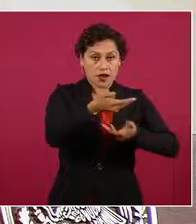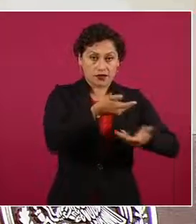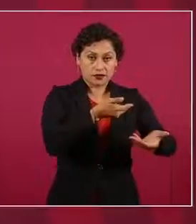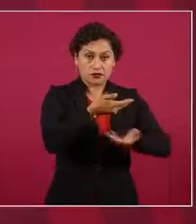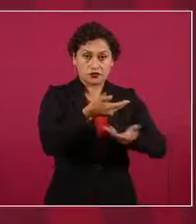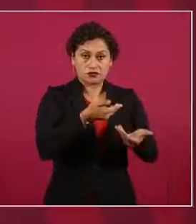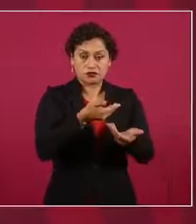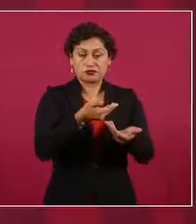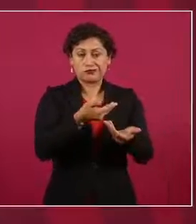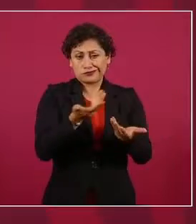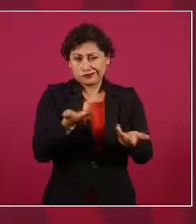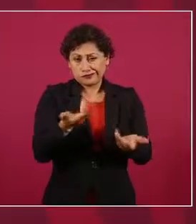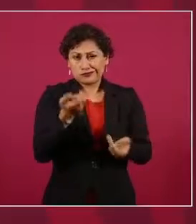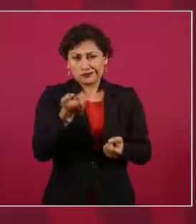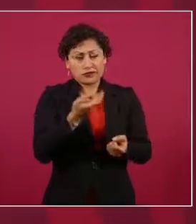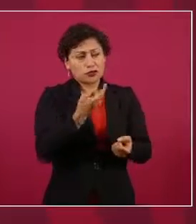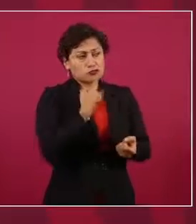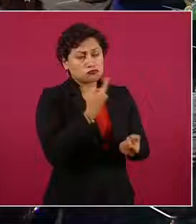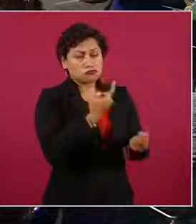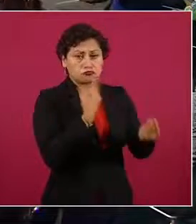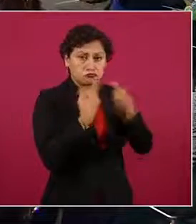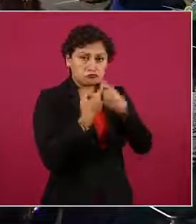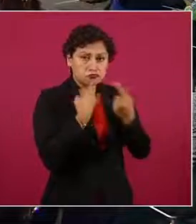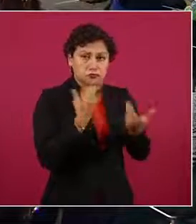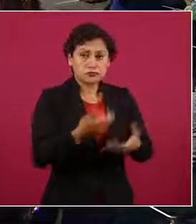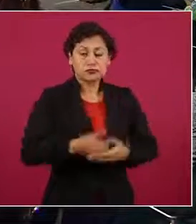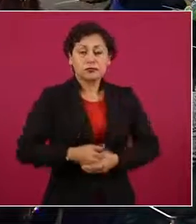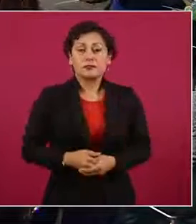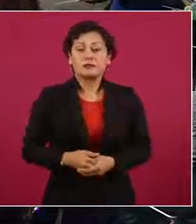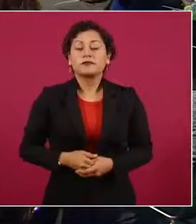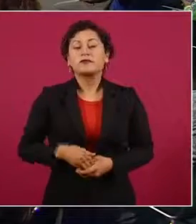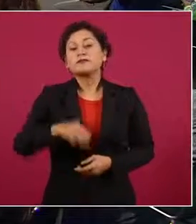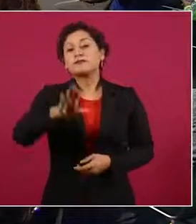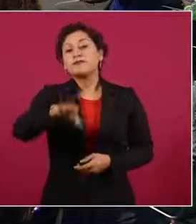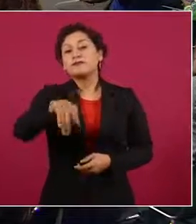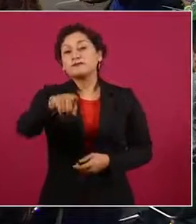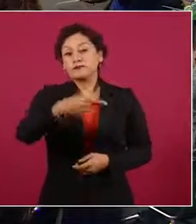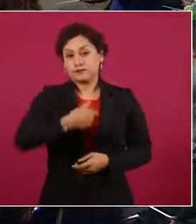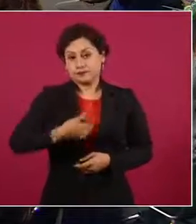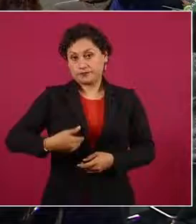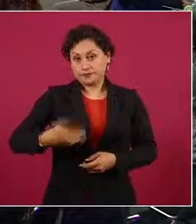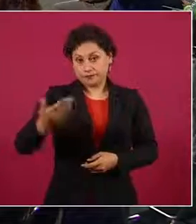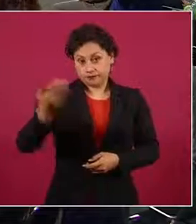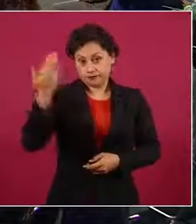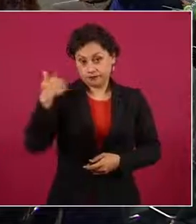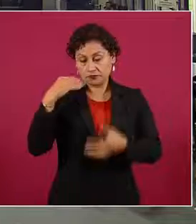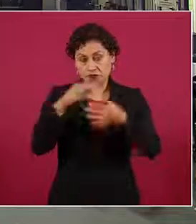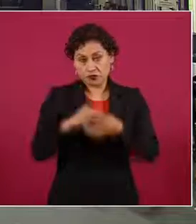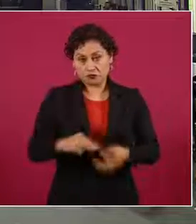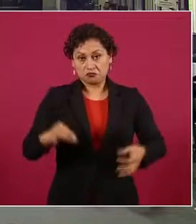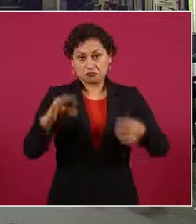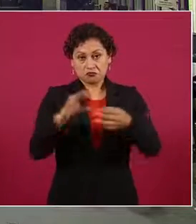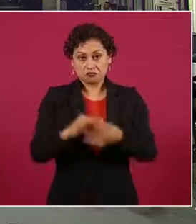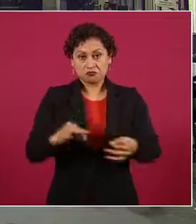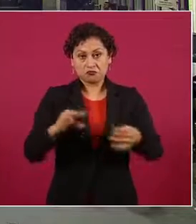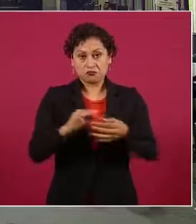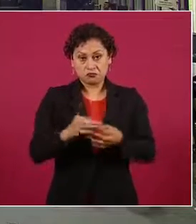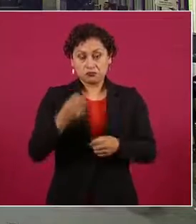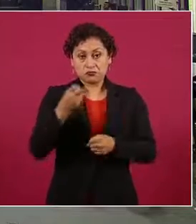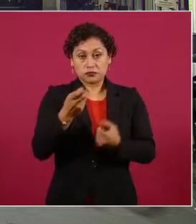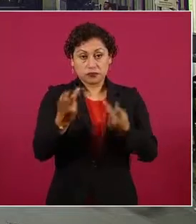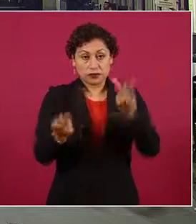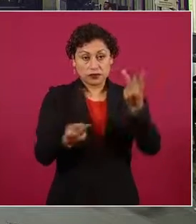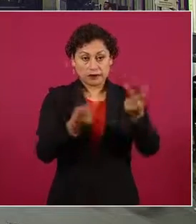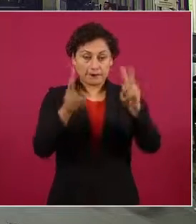Entonces, hablamos de eso. Presidente, en diversas ocasiones que usted habló aquí de estas consultas, pues decía que incluso es un asunto